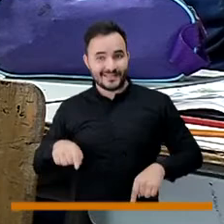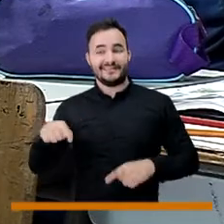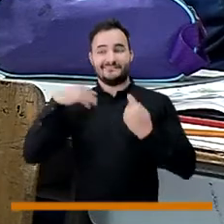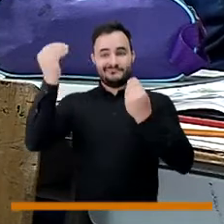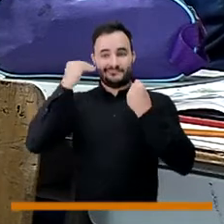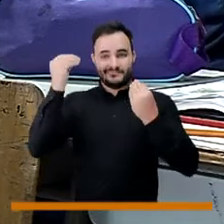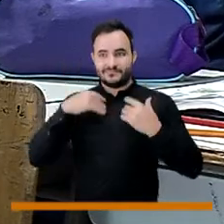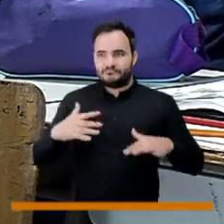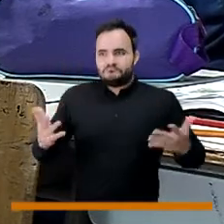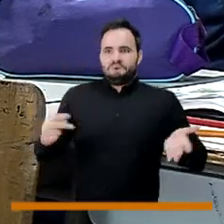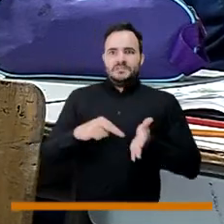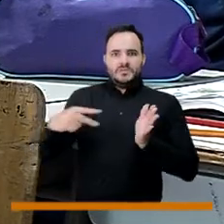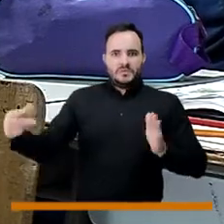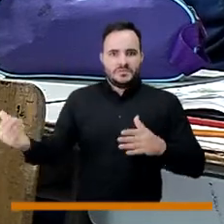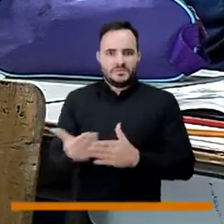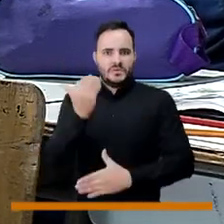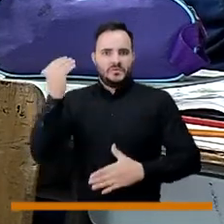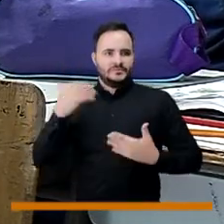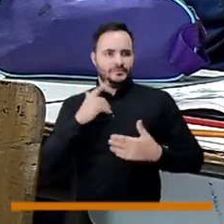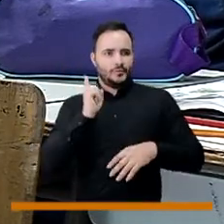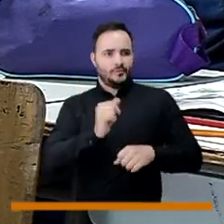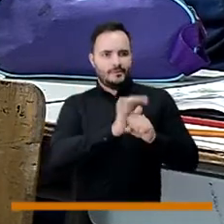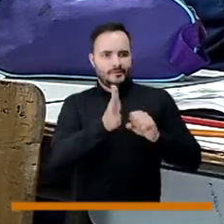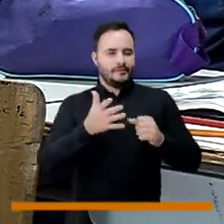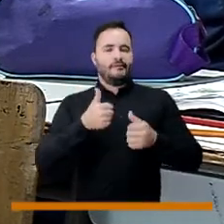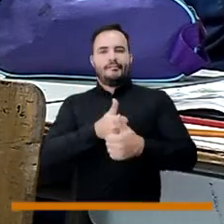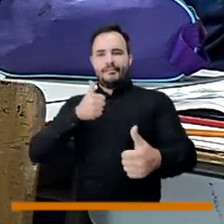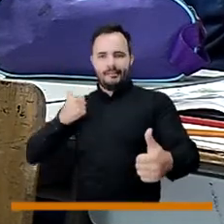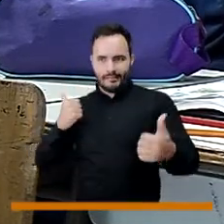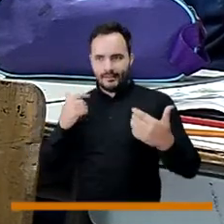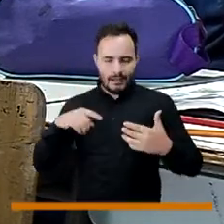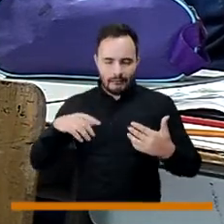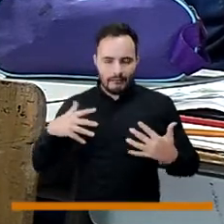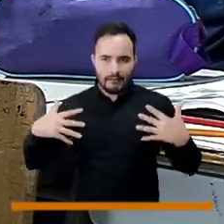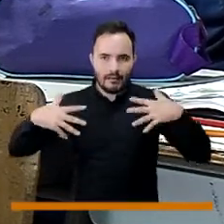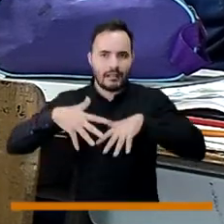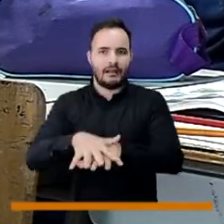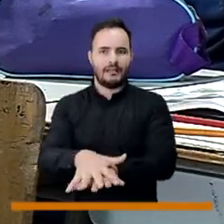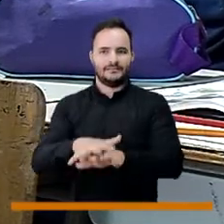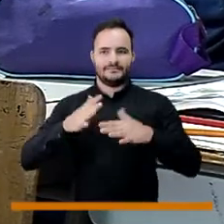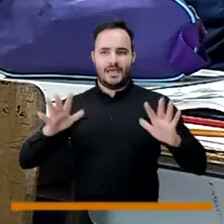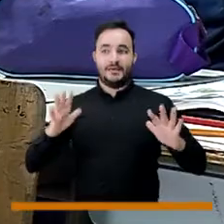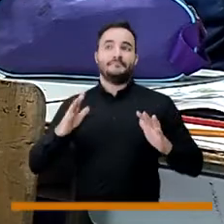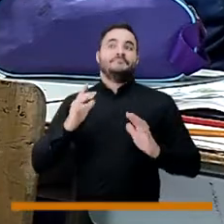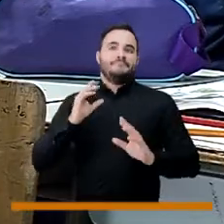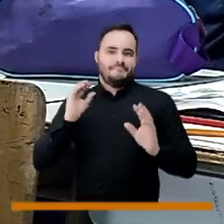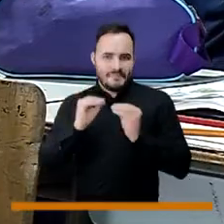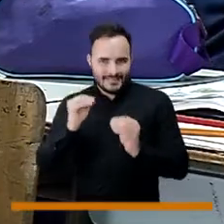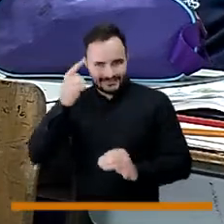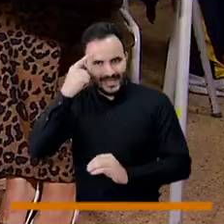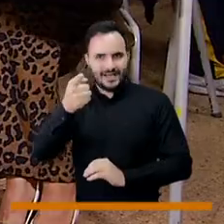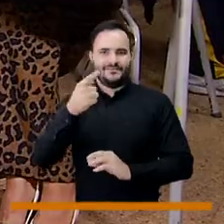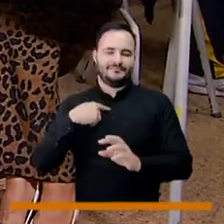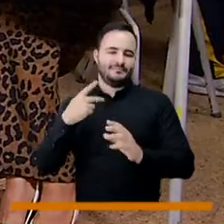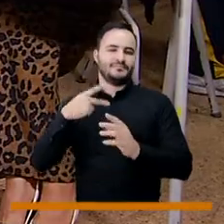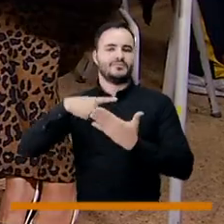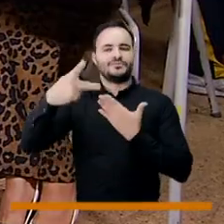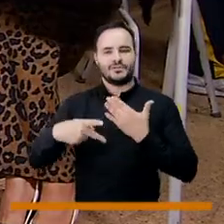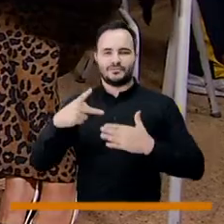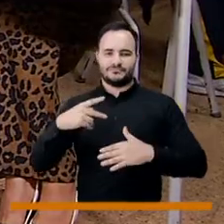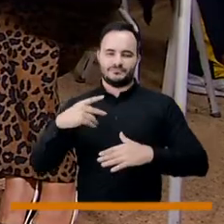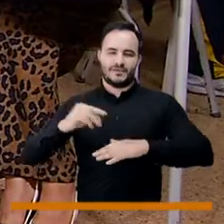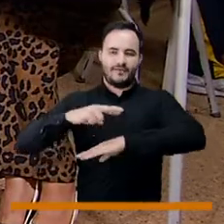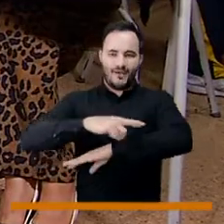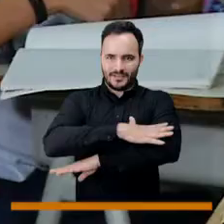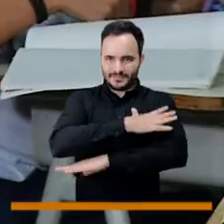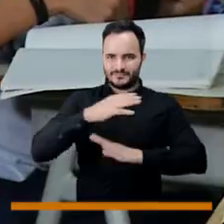cada vez aprender más de esas nuevas tecnologías que vivieron para quedarse que son necesarias en una ciudad que además quiere ser el valle del software que es distrito de ciencia